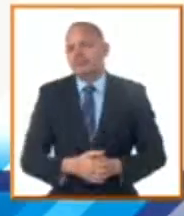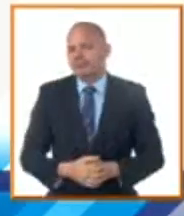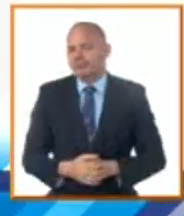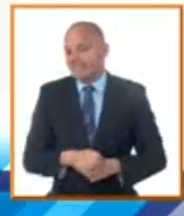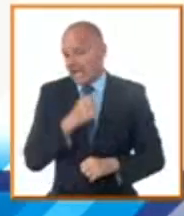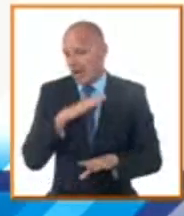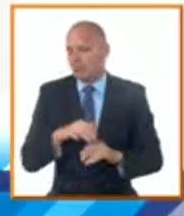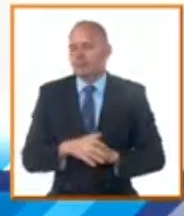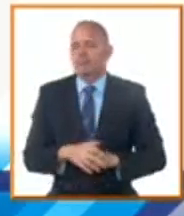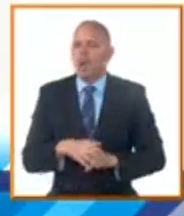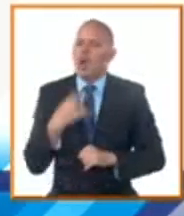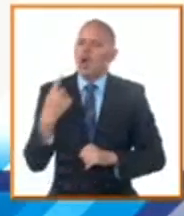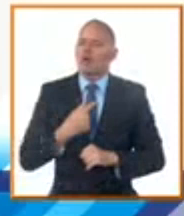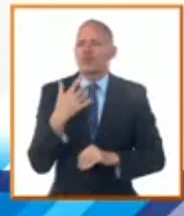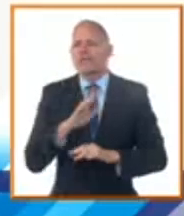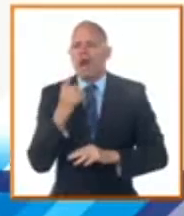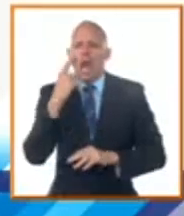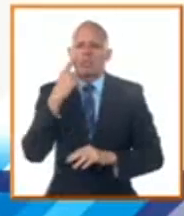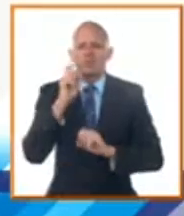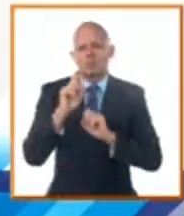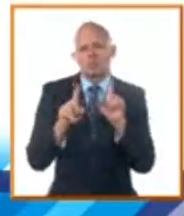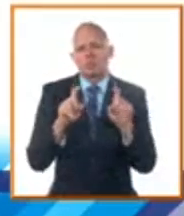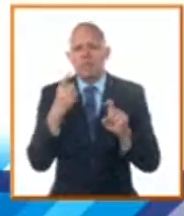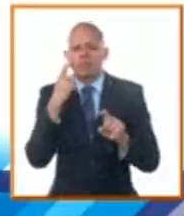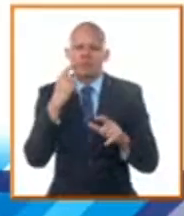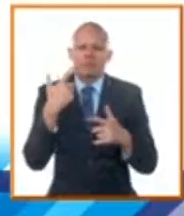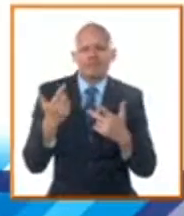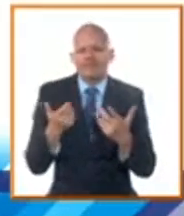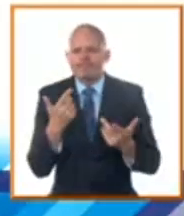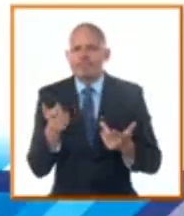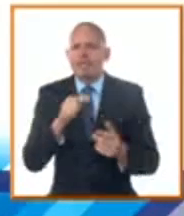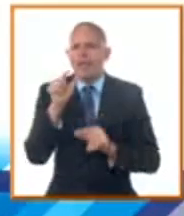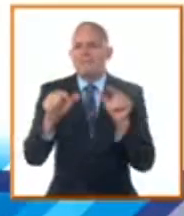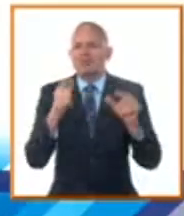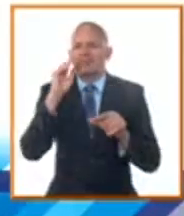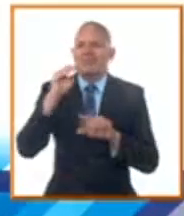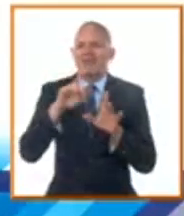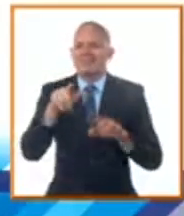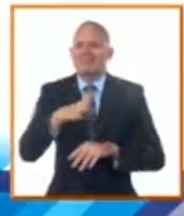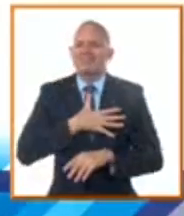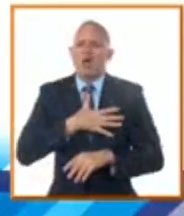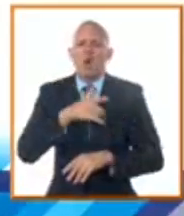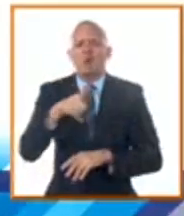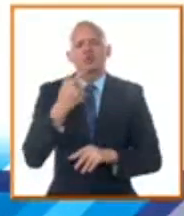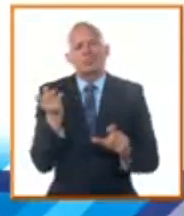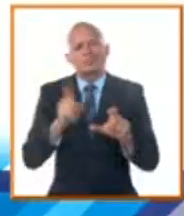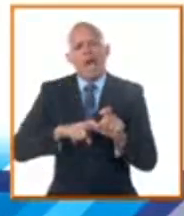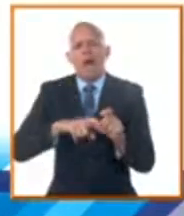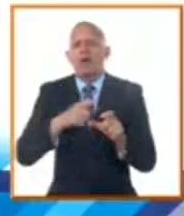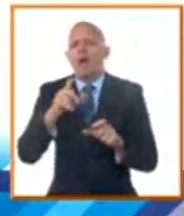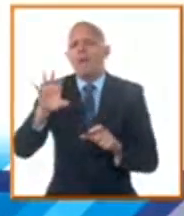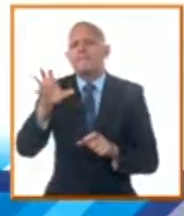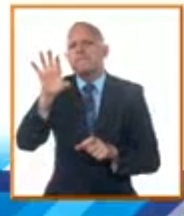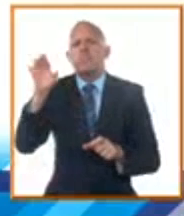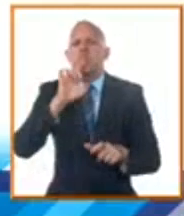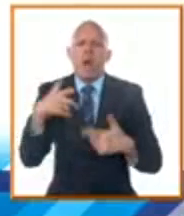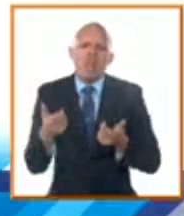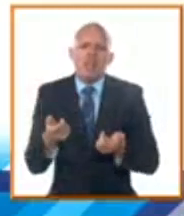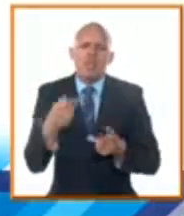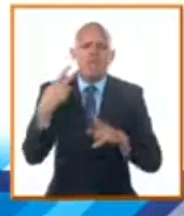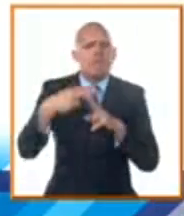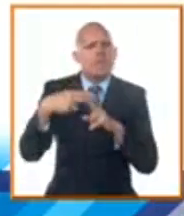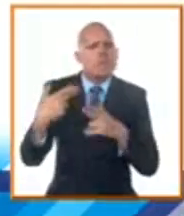y BPA, muchos usuarios tienen tarjetas en los dos bancos. La usan indistintamente como una